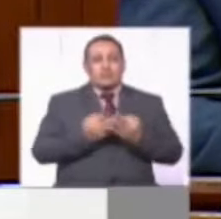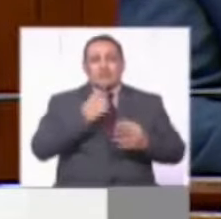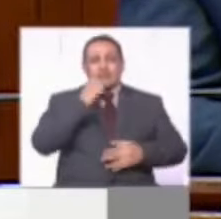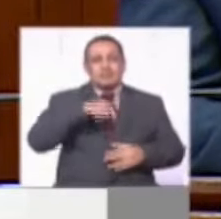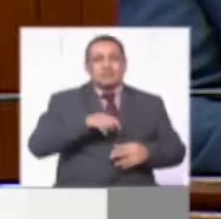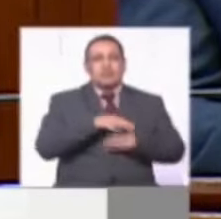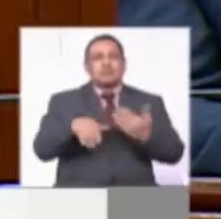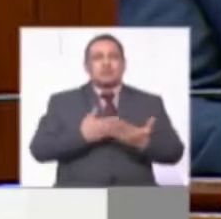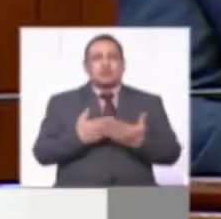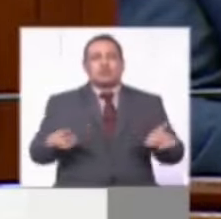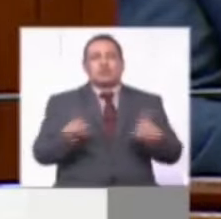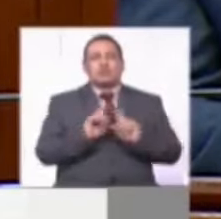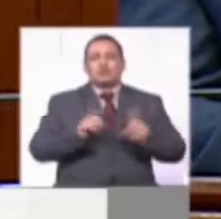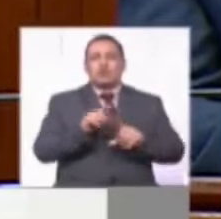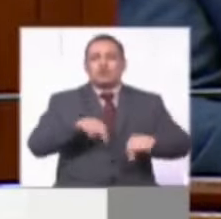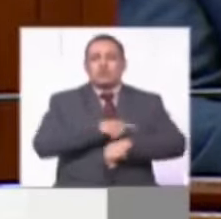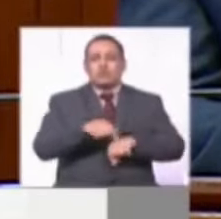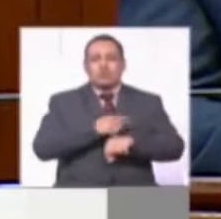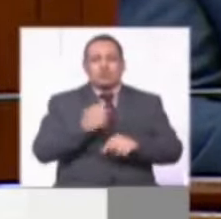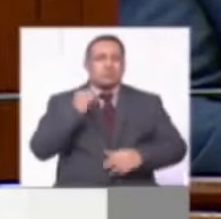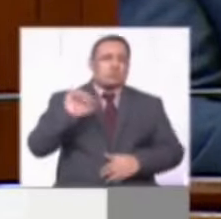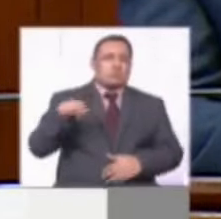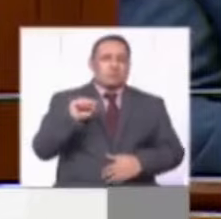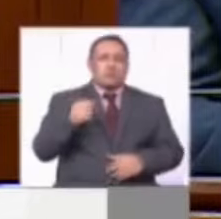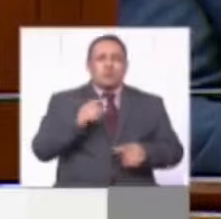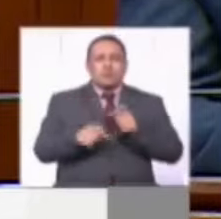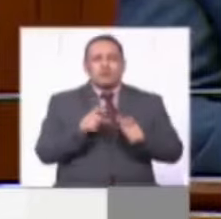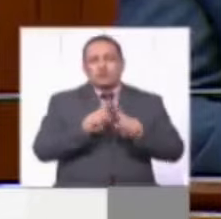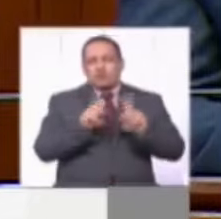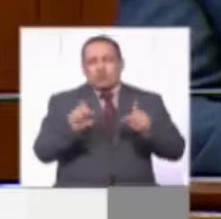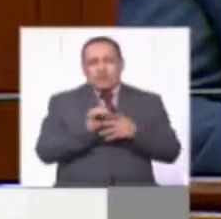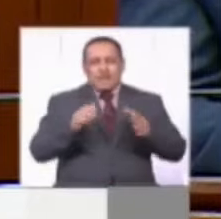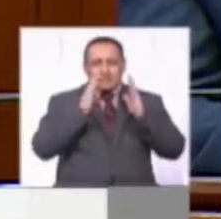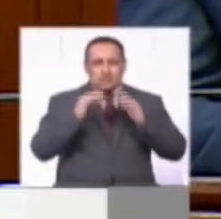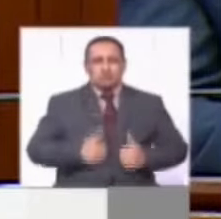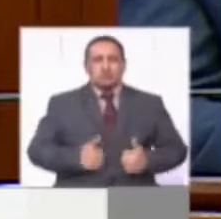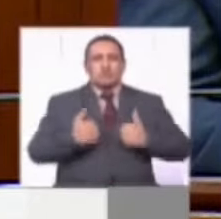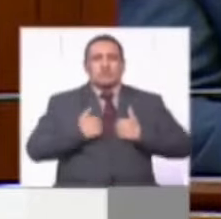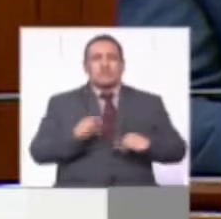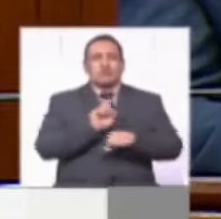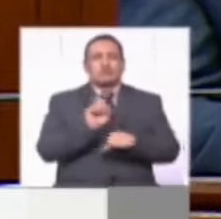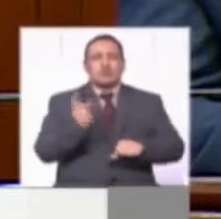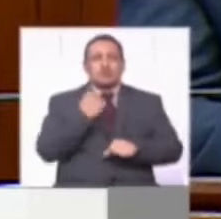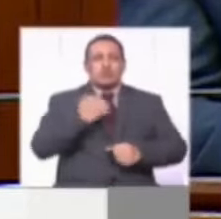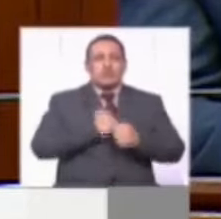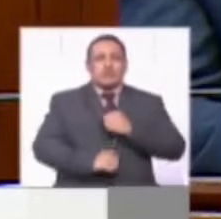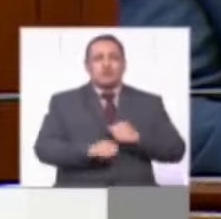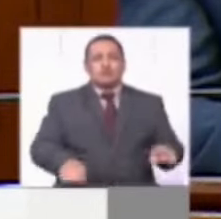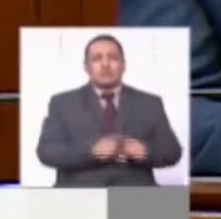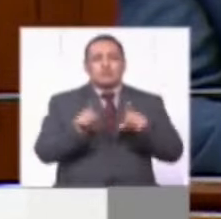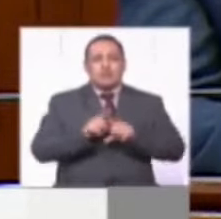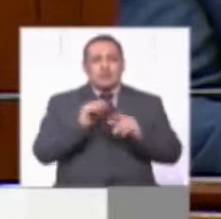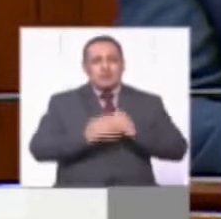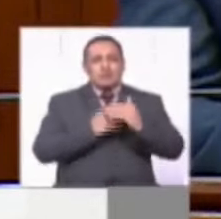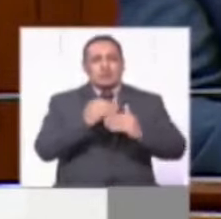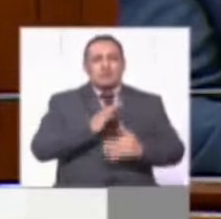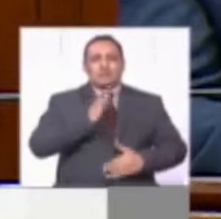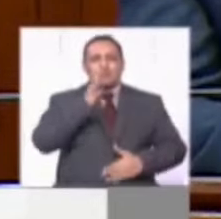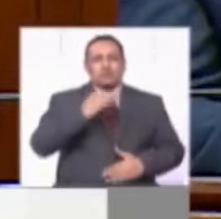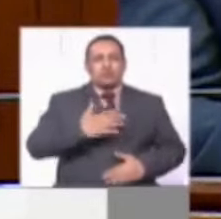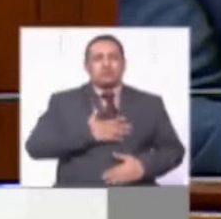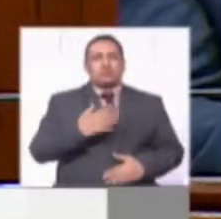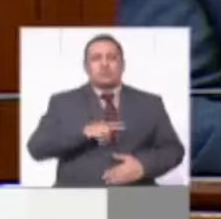depende de ellos. No demos la espalda a estos hombres y mujeres que han dedicado su vida a la educación de nuestros hijos y a la construcción del futuro de